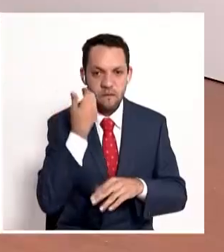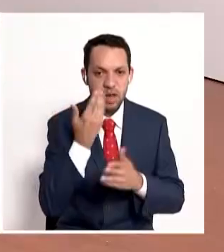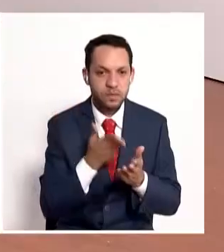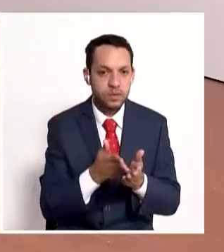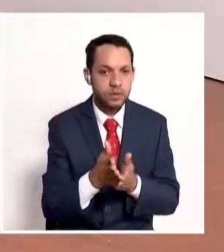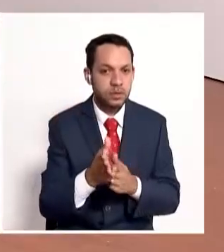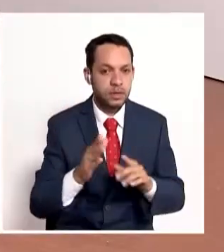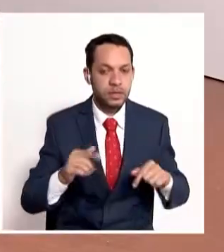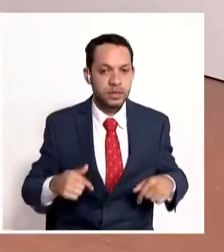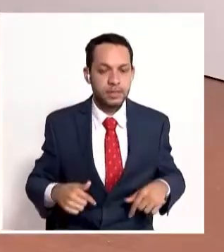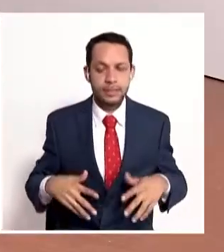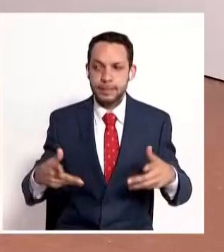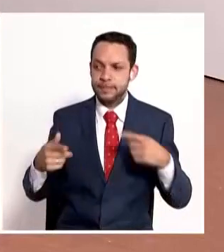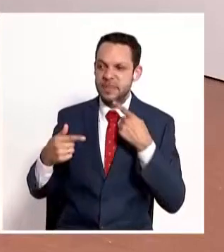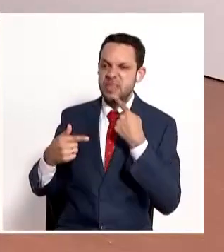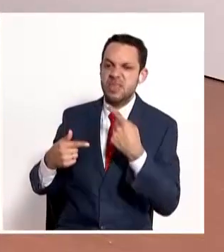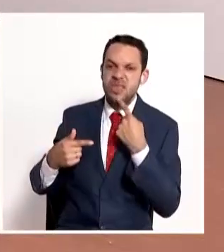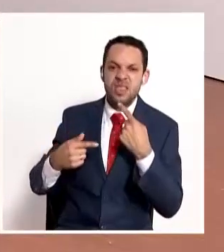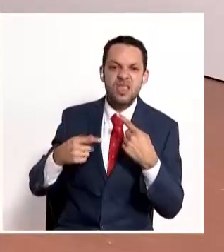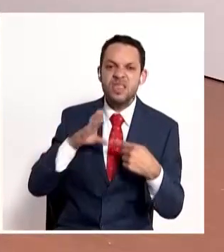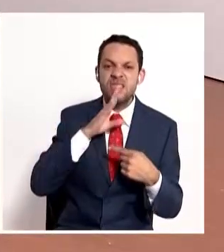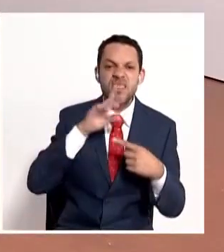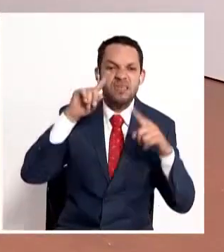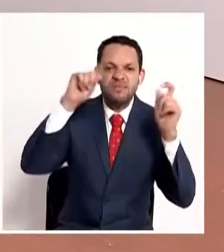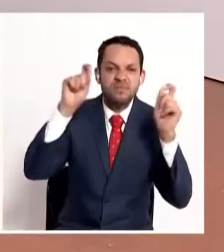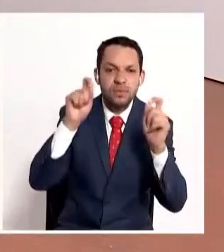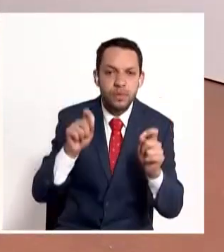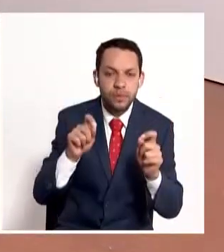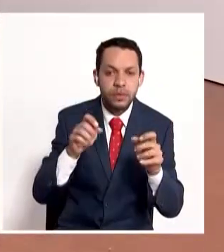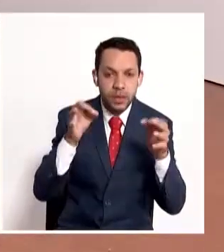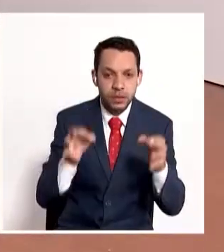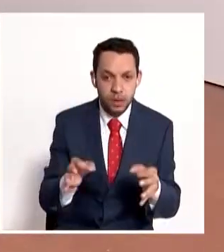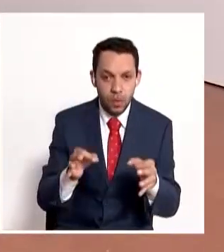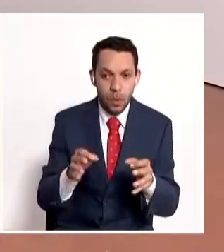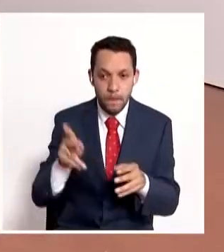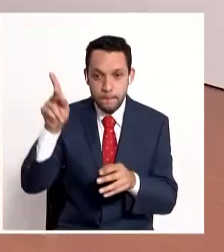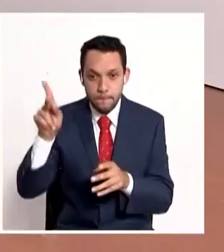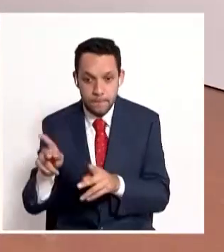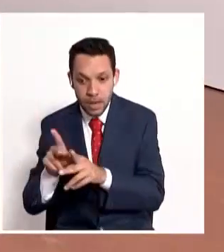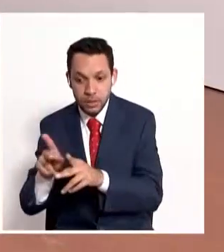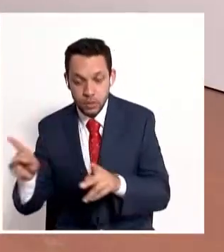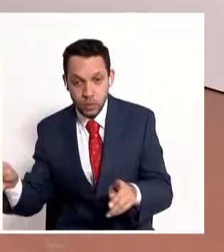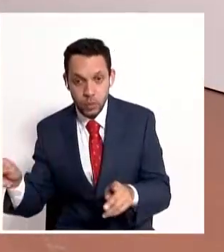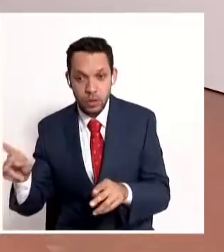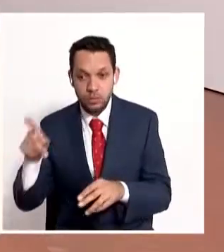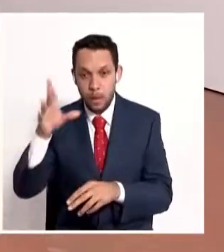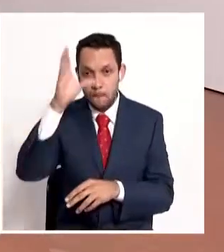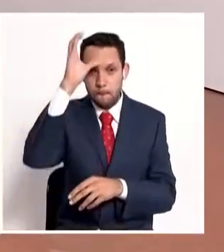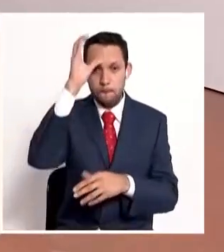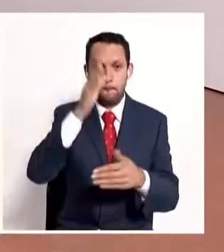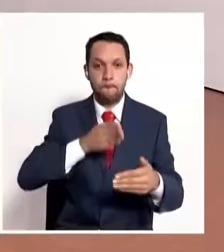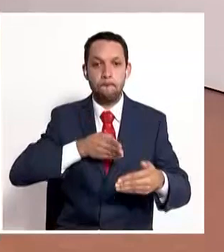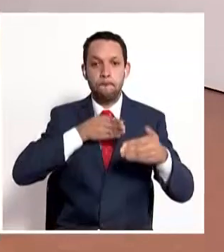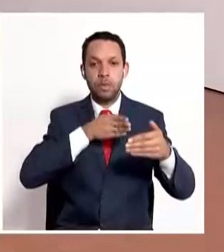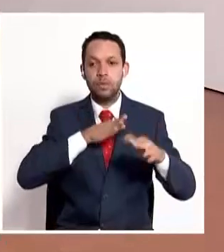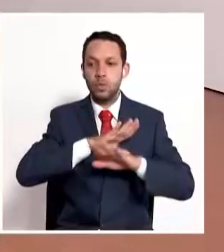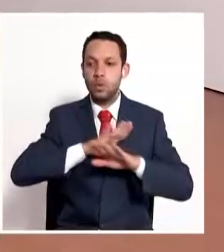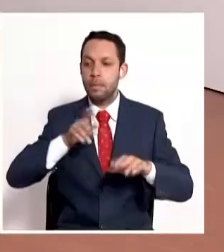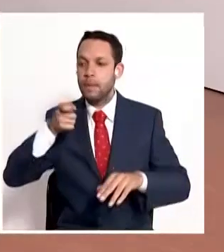pues no sé quién le diría que no tiene cura o no tiene cura para esa persona que su conocimiento llegó hasta el diclofenaco ibuprofeno